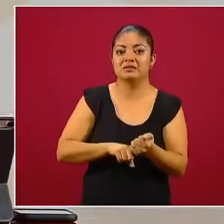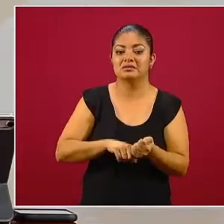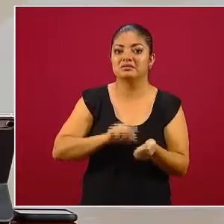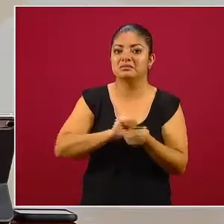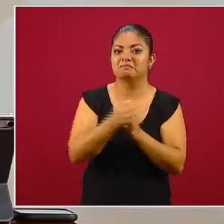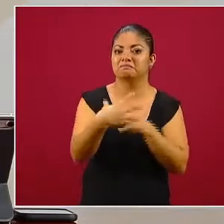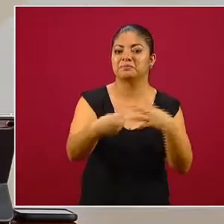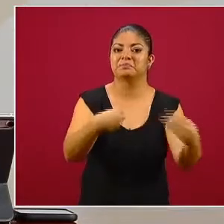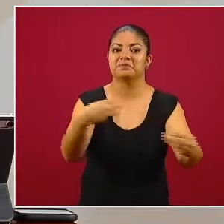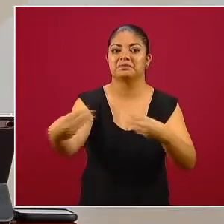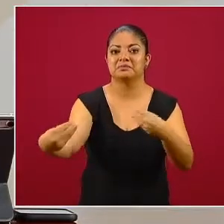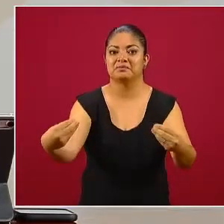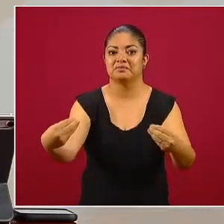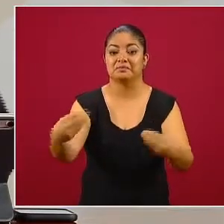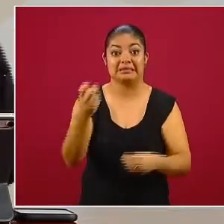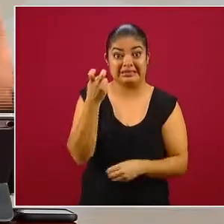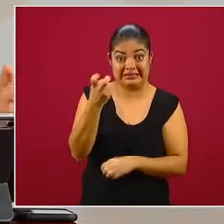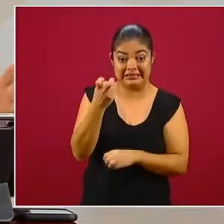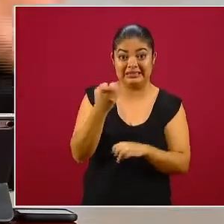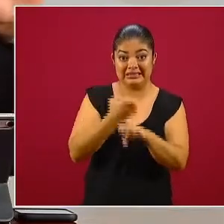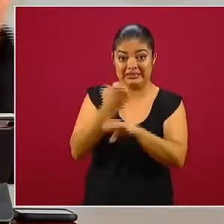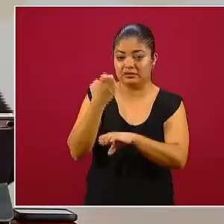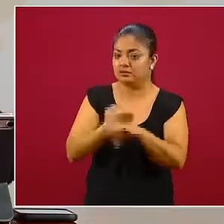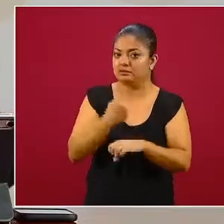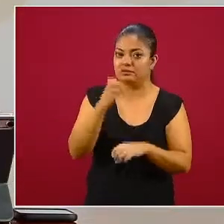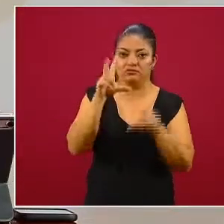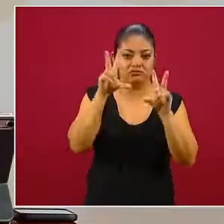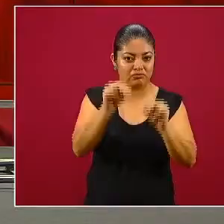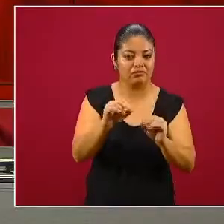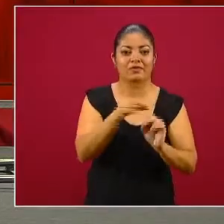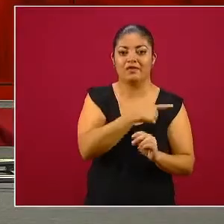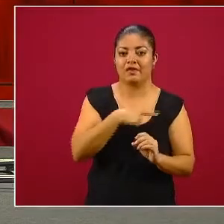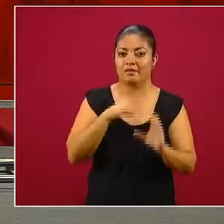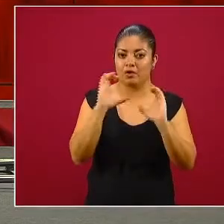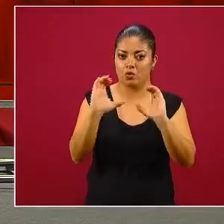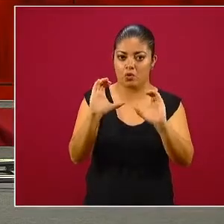epidémica. Entonces, en esas ciudades, con mayor razón, cuidarlas.